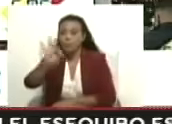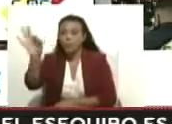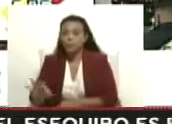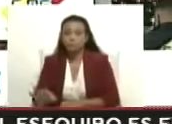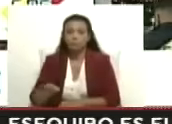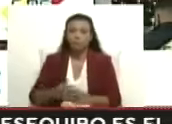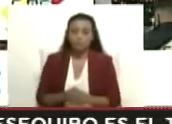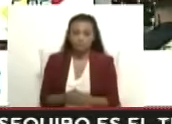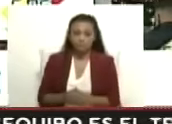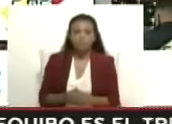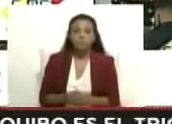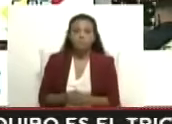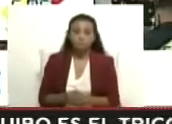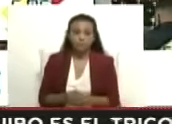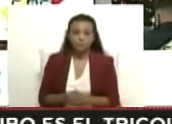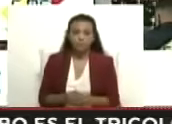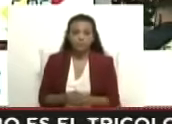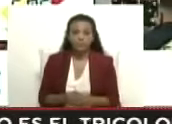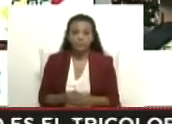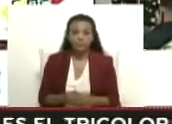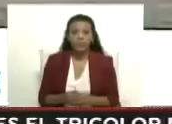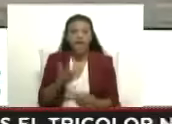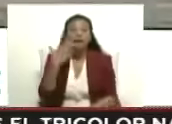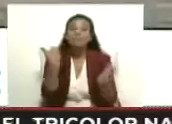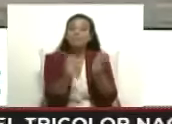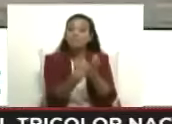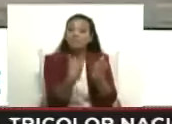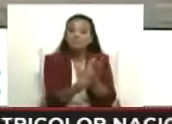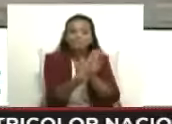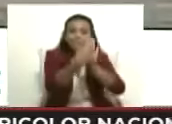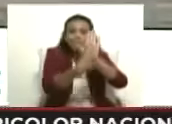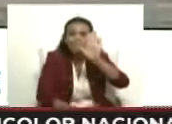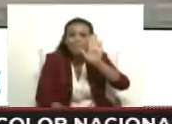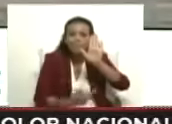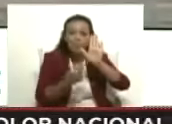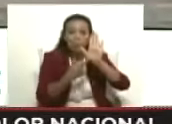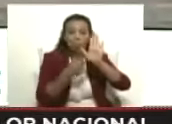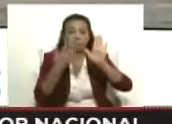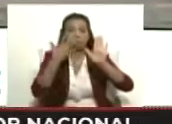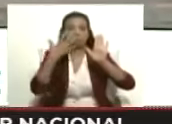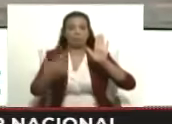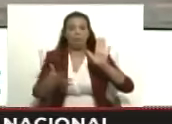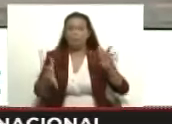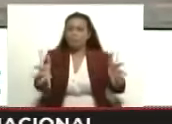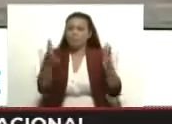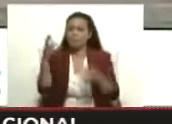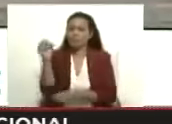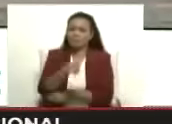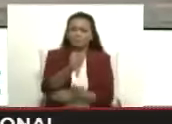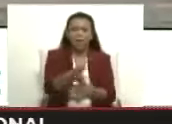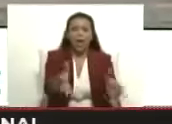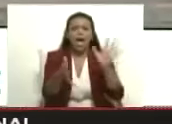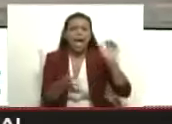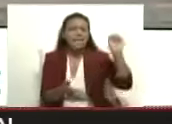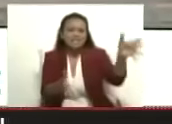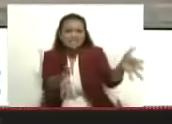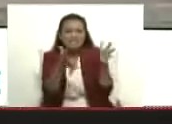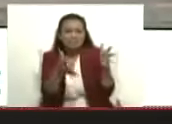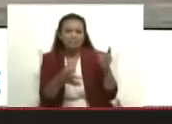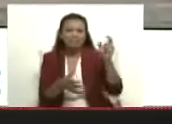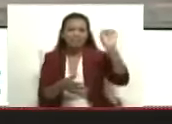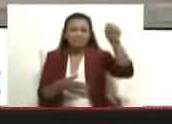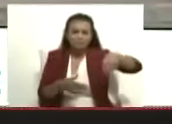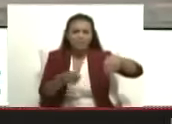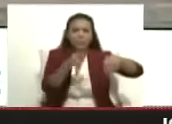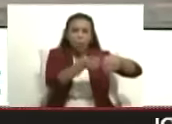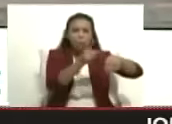4.07%. Una evidente y abrumadora victoria del sí en